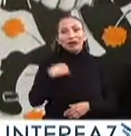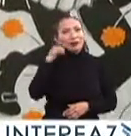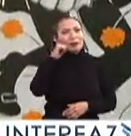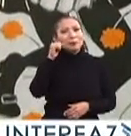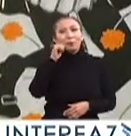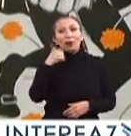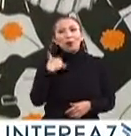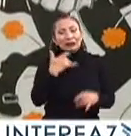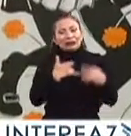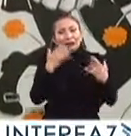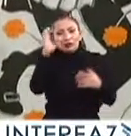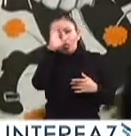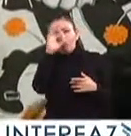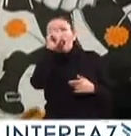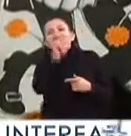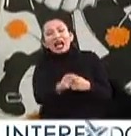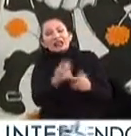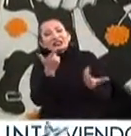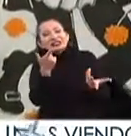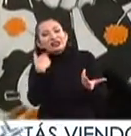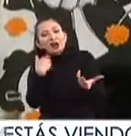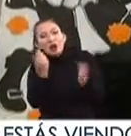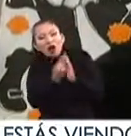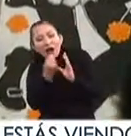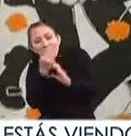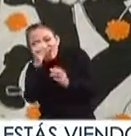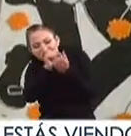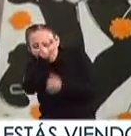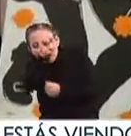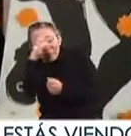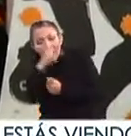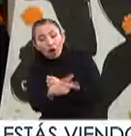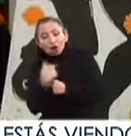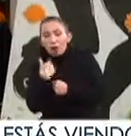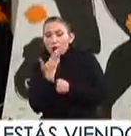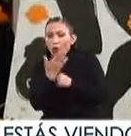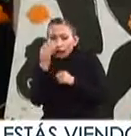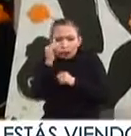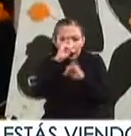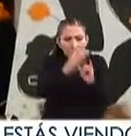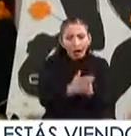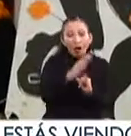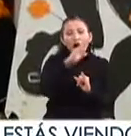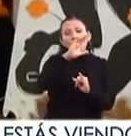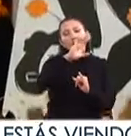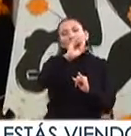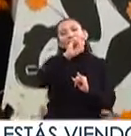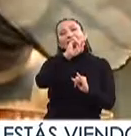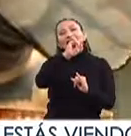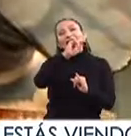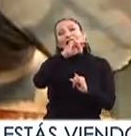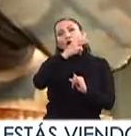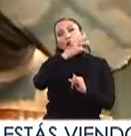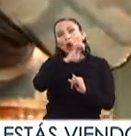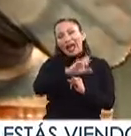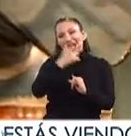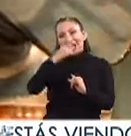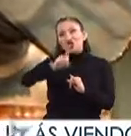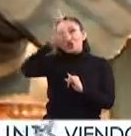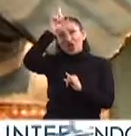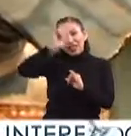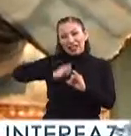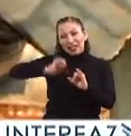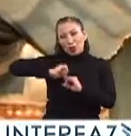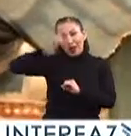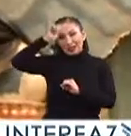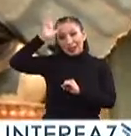me ha causado muchísima curiosidad el sincretismo en México. Sobre todo soy muy apegada a la imagen de Cuauhtlicue y el hecho de que Jesús emergiera